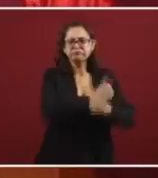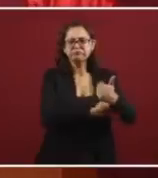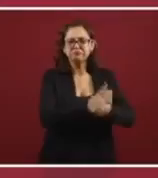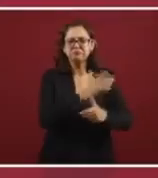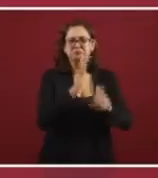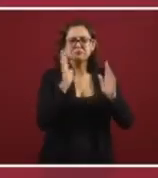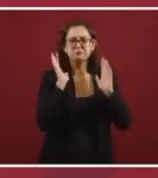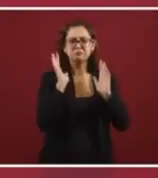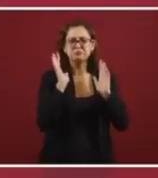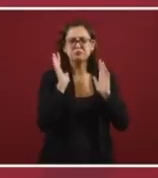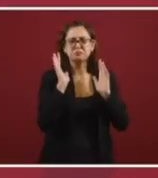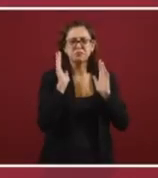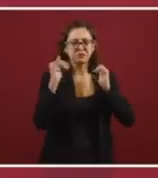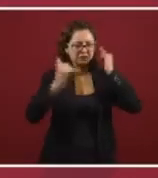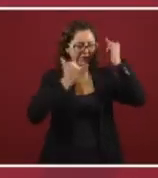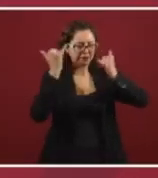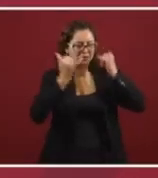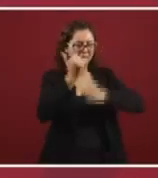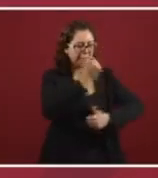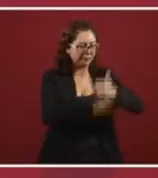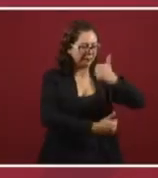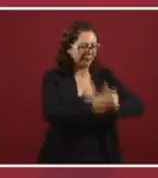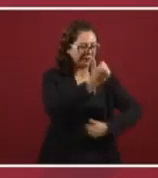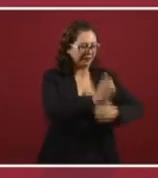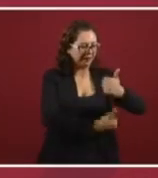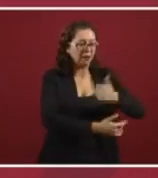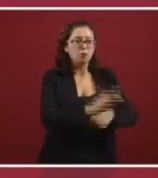agrego, a la especulación financiera,